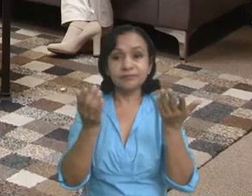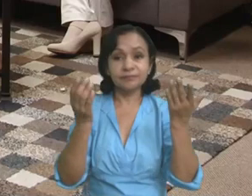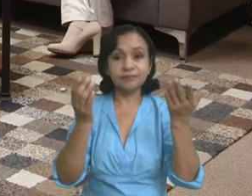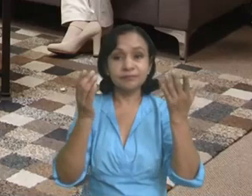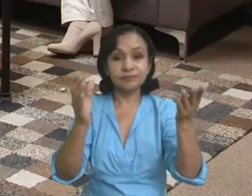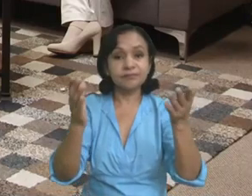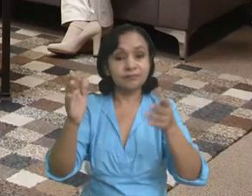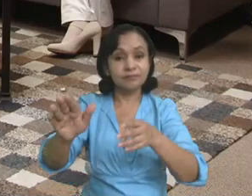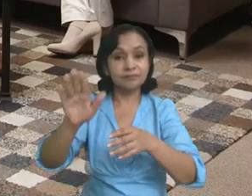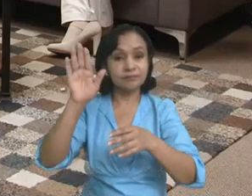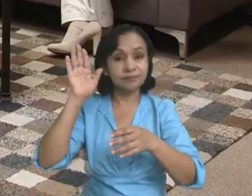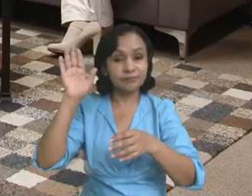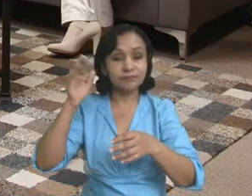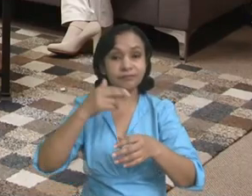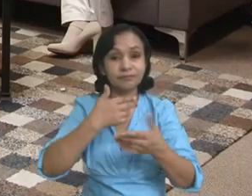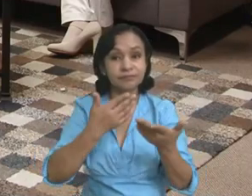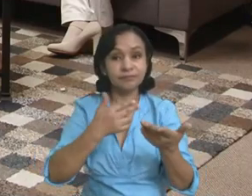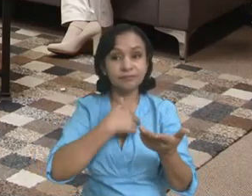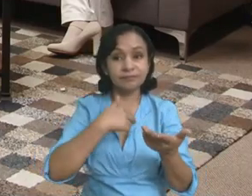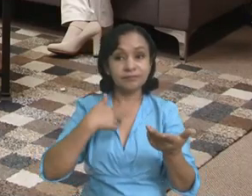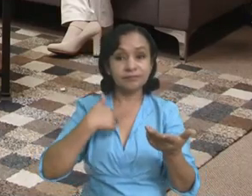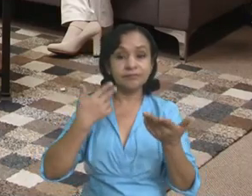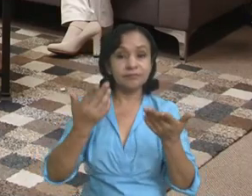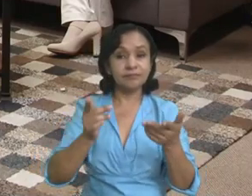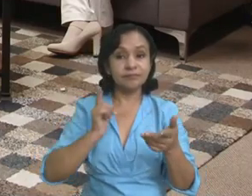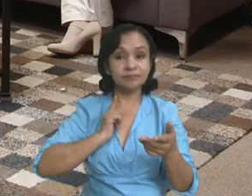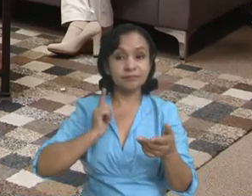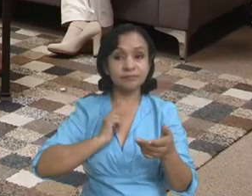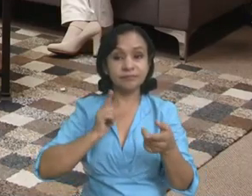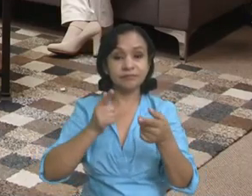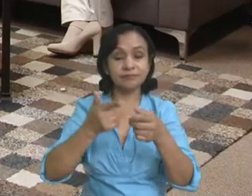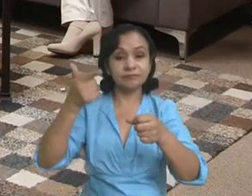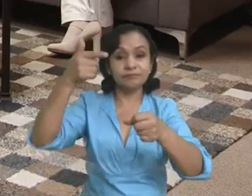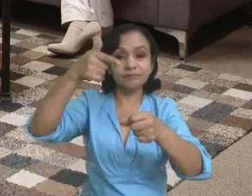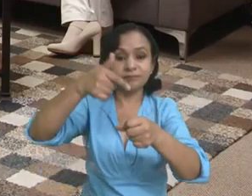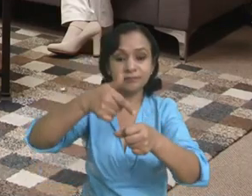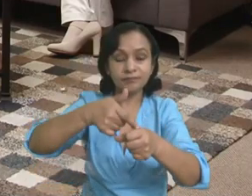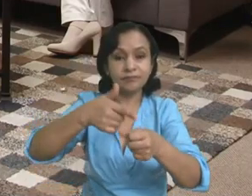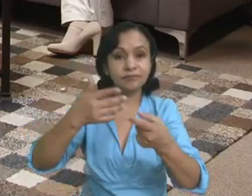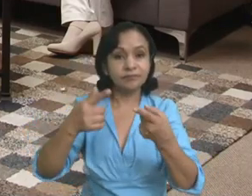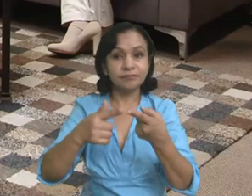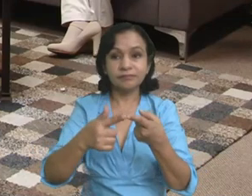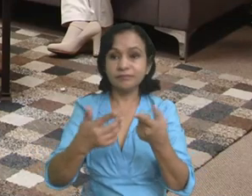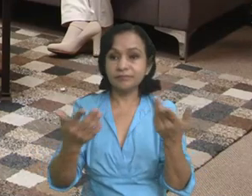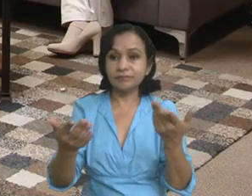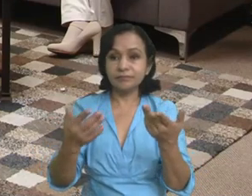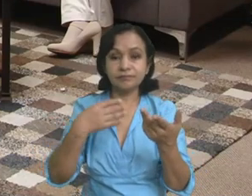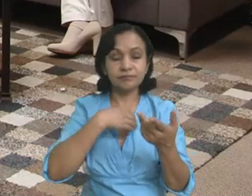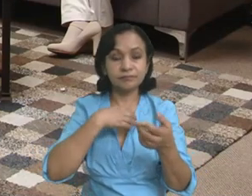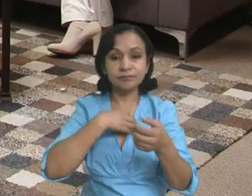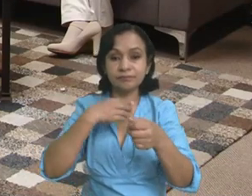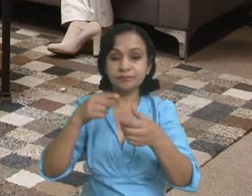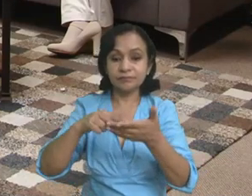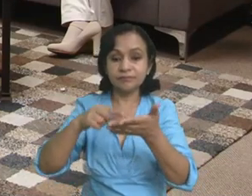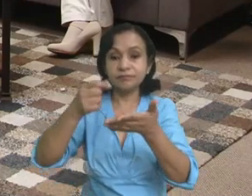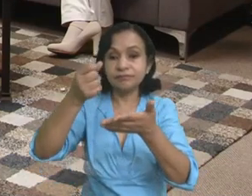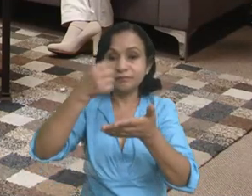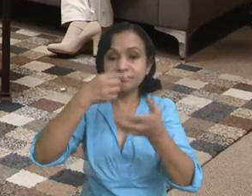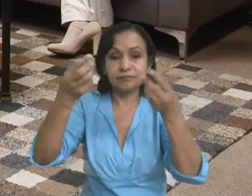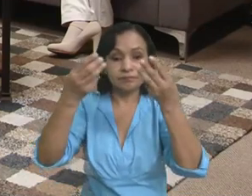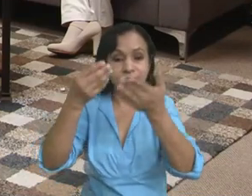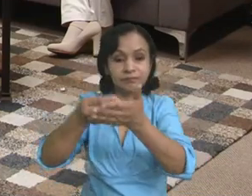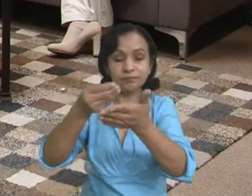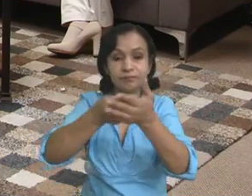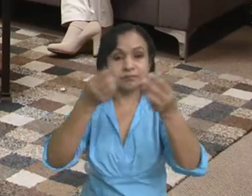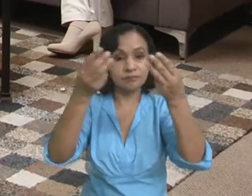los compromisos adquiridos para que llegue, digamos, el combustible, o para llegar incluso los propios medicamentos, las materias primas